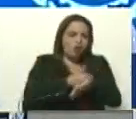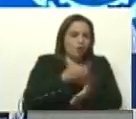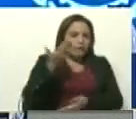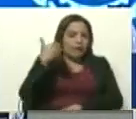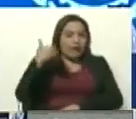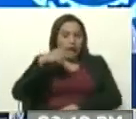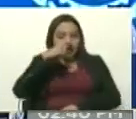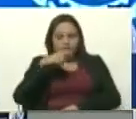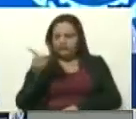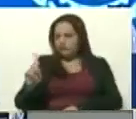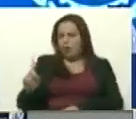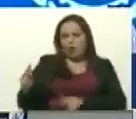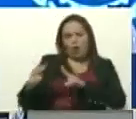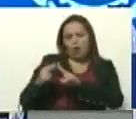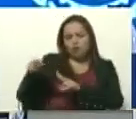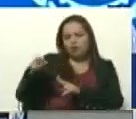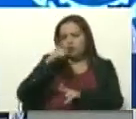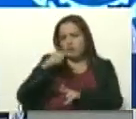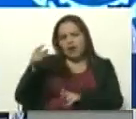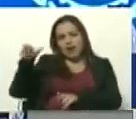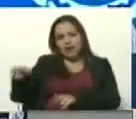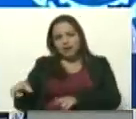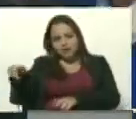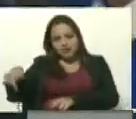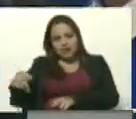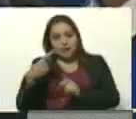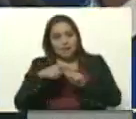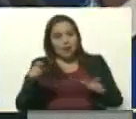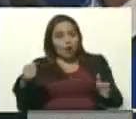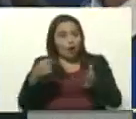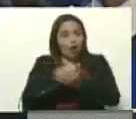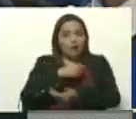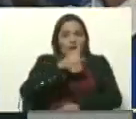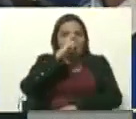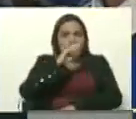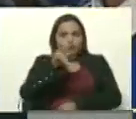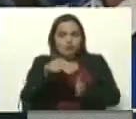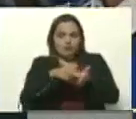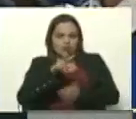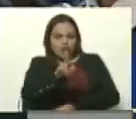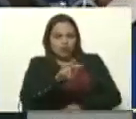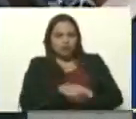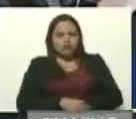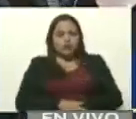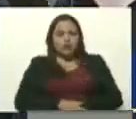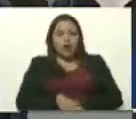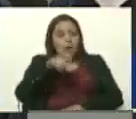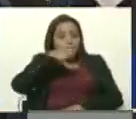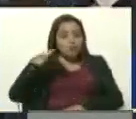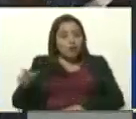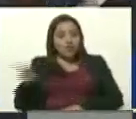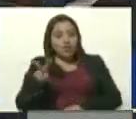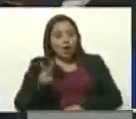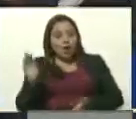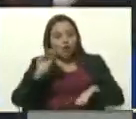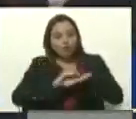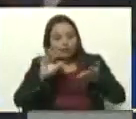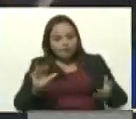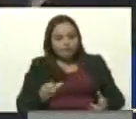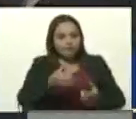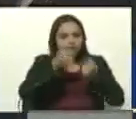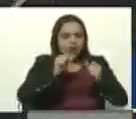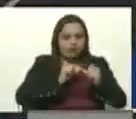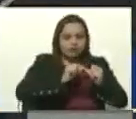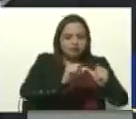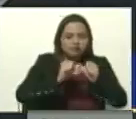Gianpaolo, tú no lo conoces porque no estabas acá, pero el golpe de Estado del año 2002, cuando el pueblo venezolano retoma la